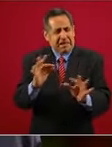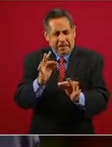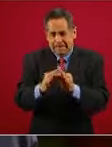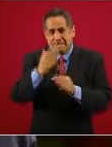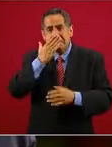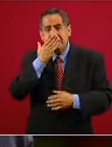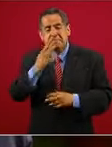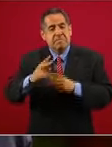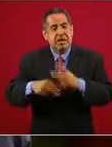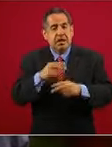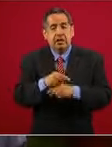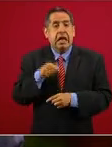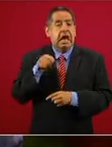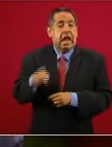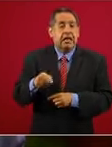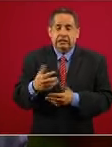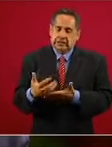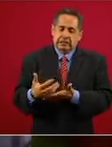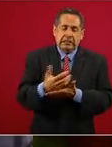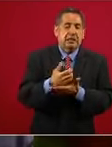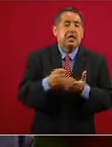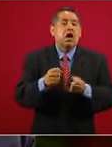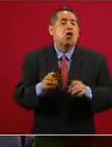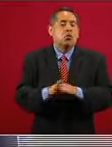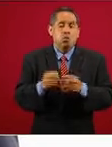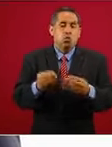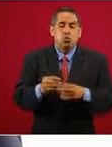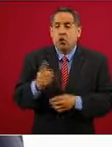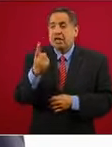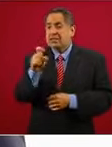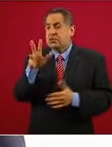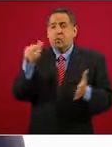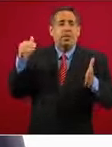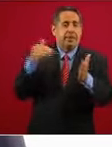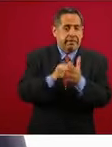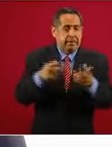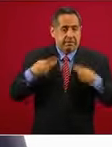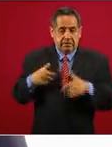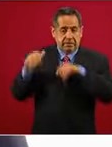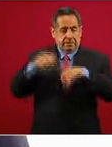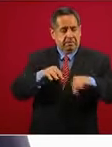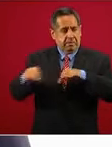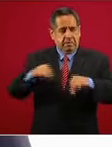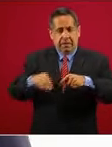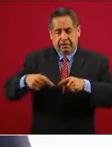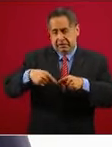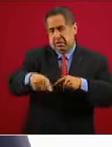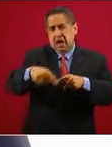generarán 150 mil empleos en el transcurso de